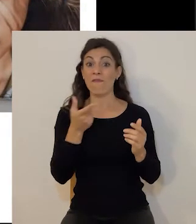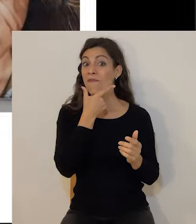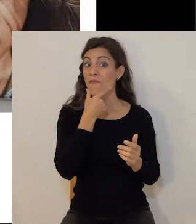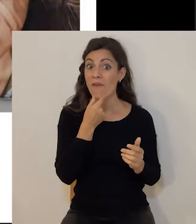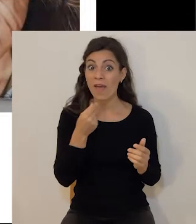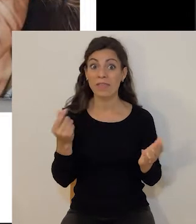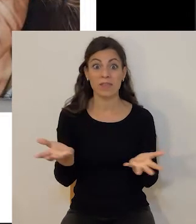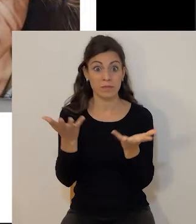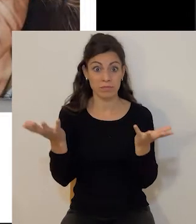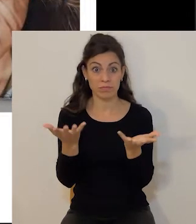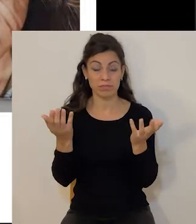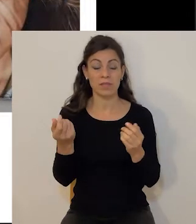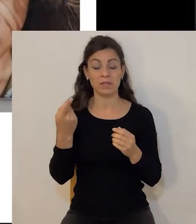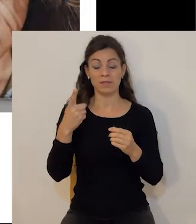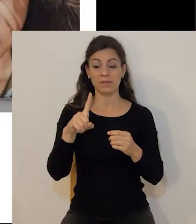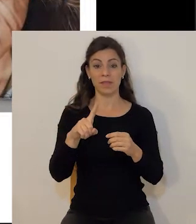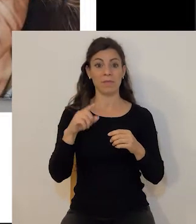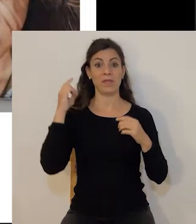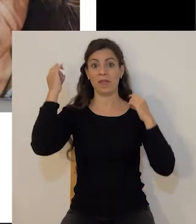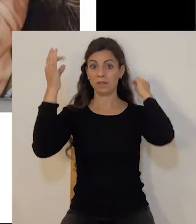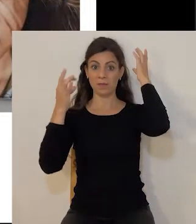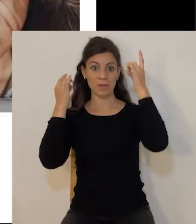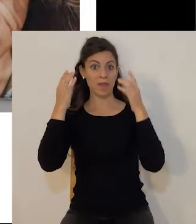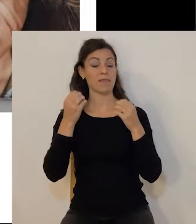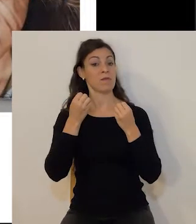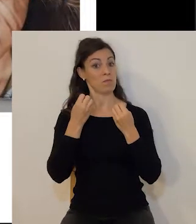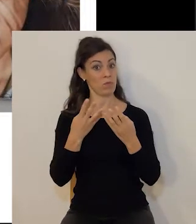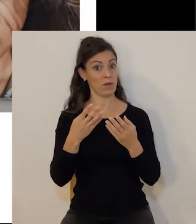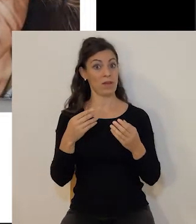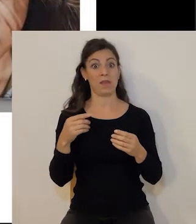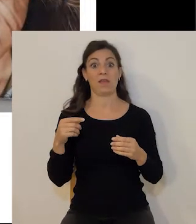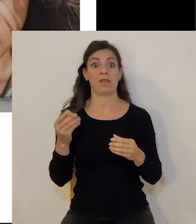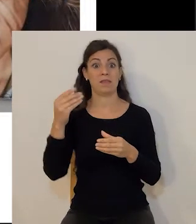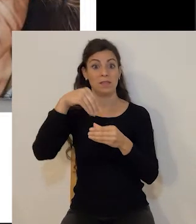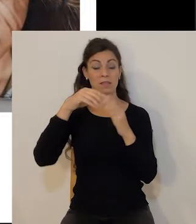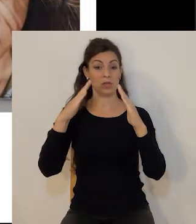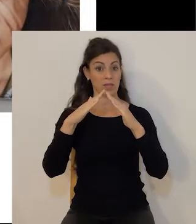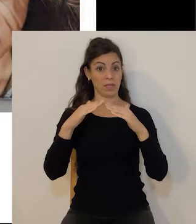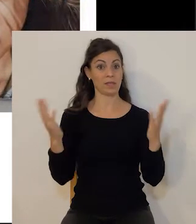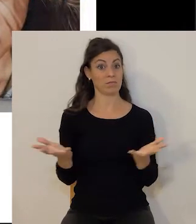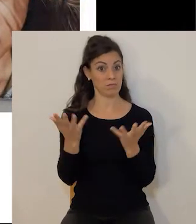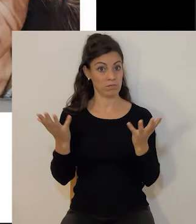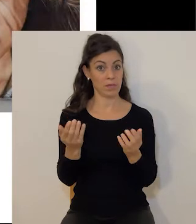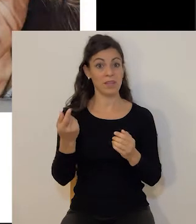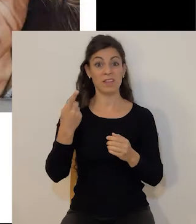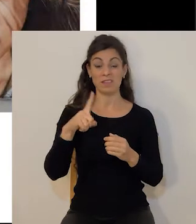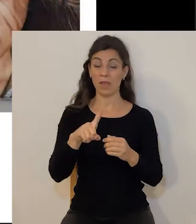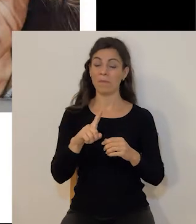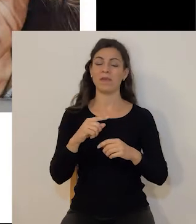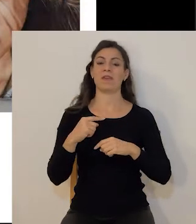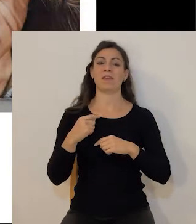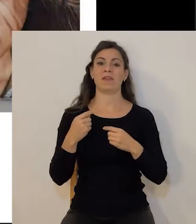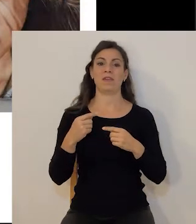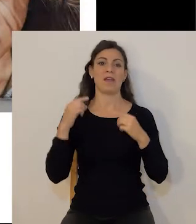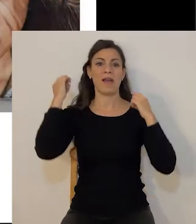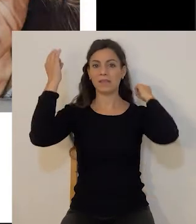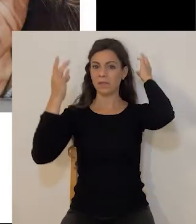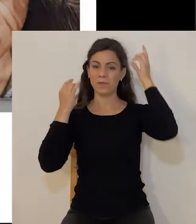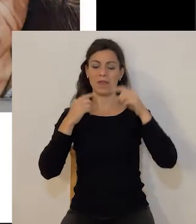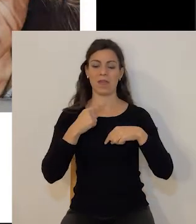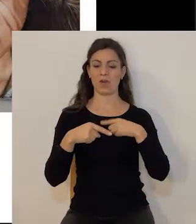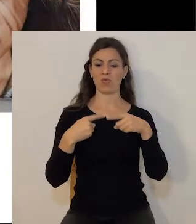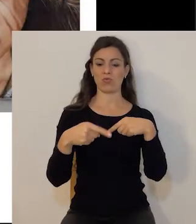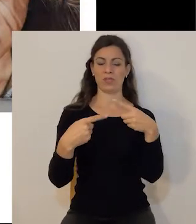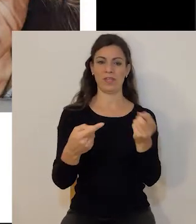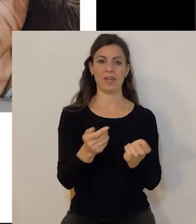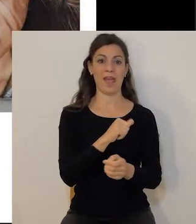actividades memorables dentro del hogar. Y generar un entorno de seguridad y rutinas. Y fomentar